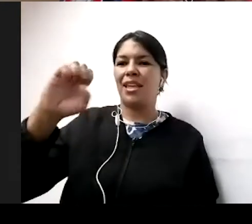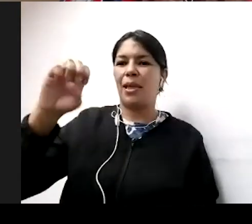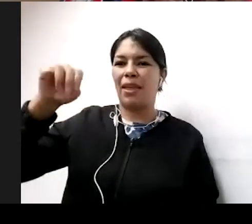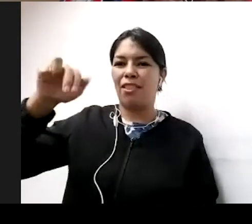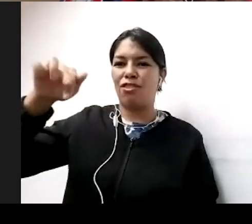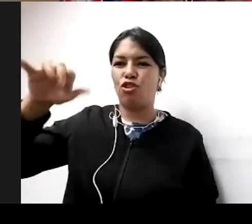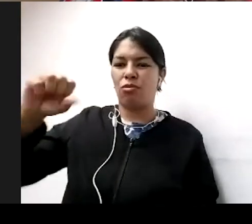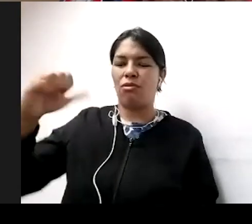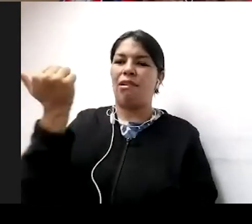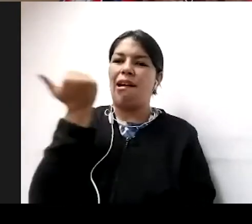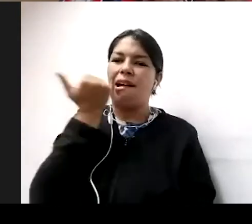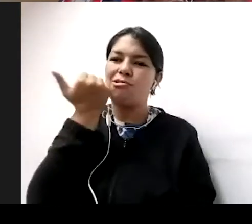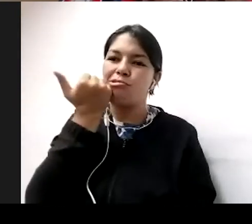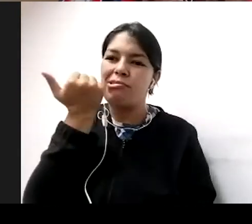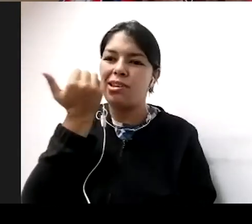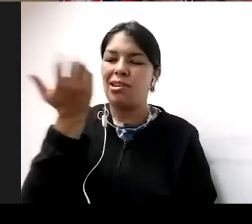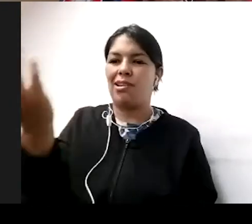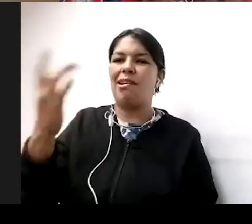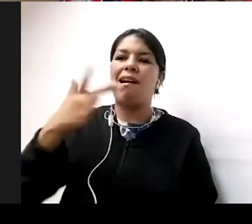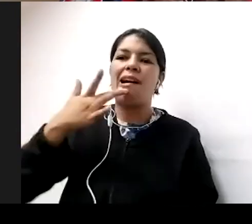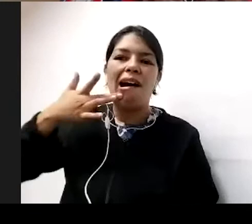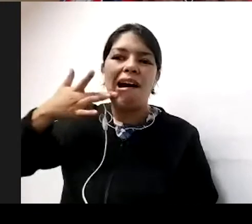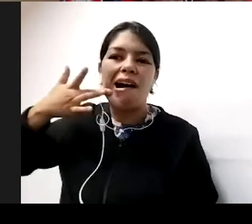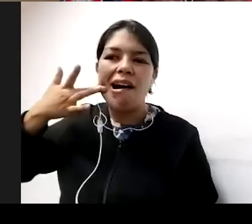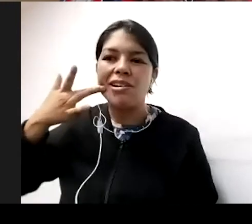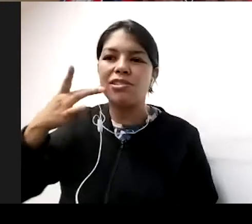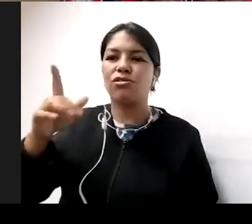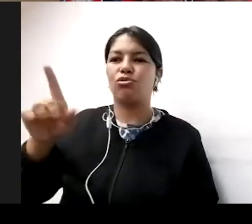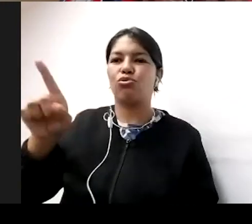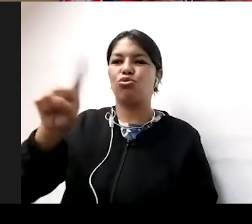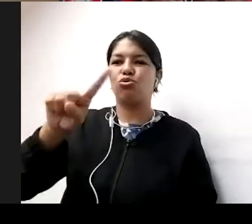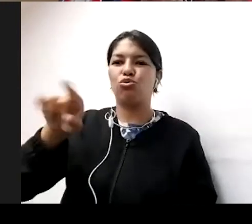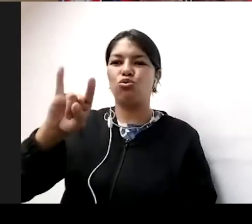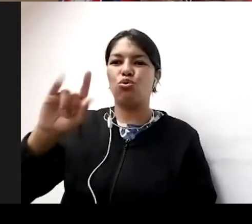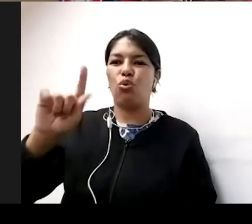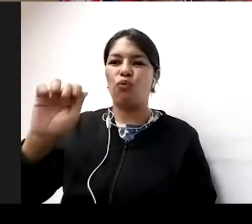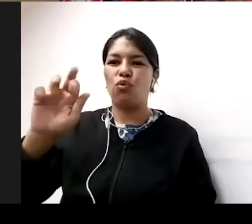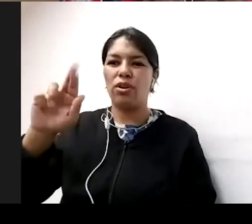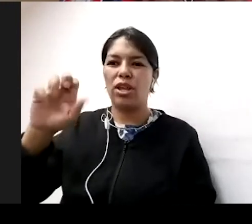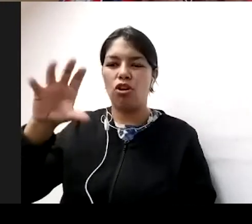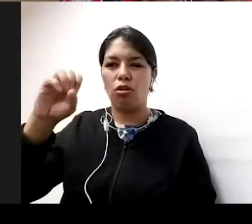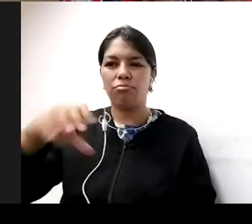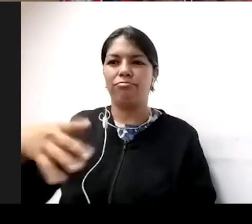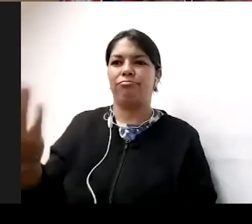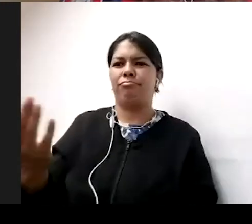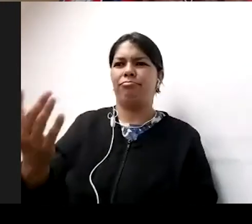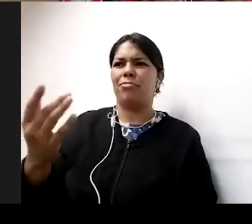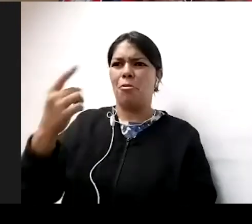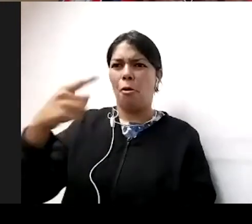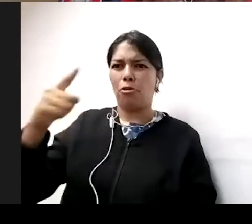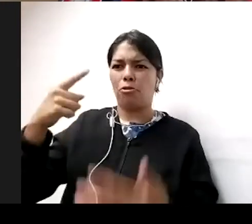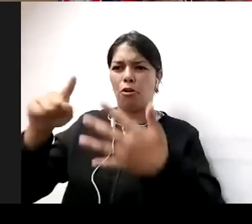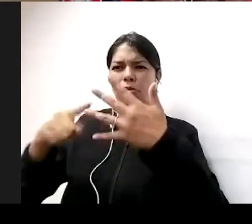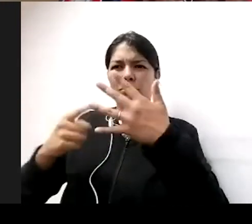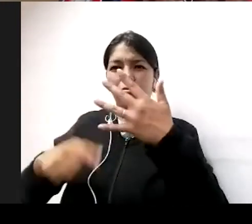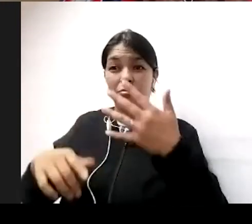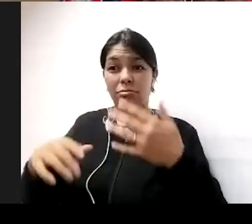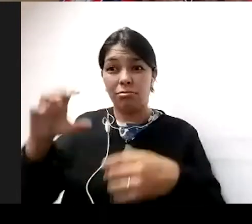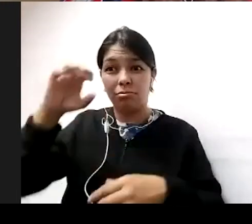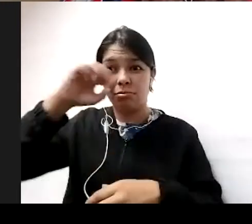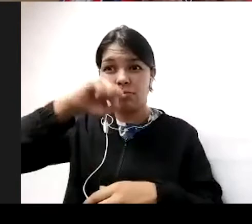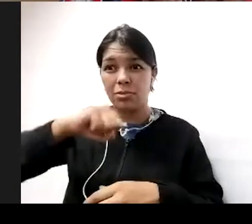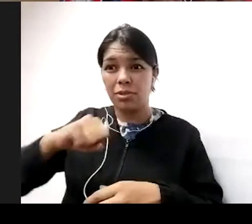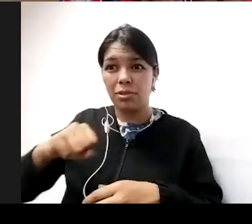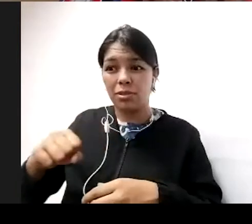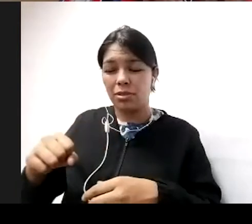el ácido sulfúrico, el amoníaco. Pero si ven tantos componentes que tiene esta sustancia psicoactiva,